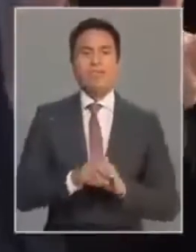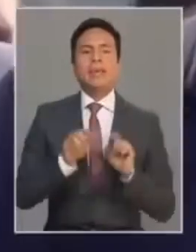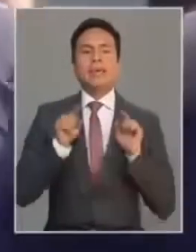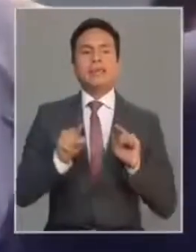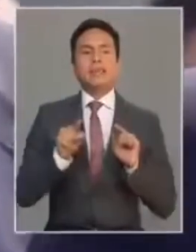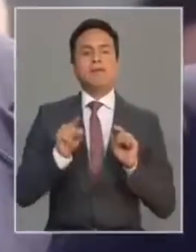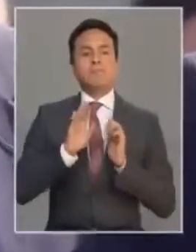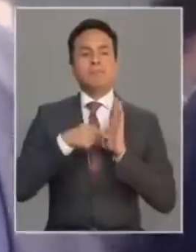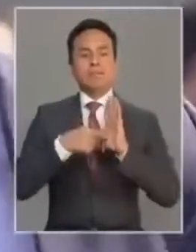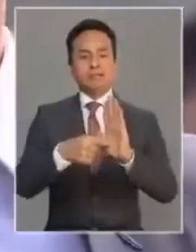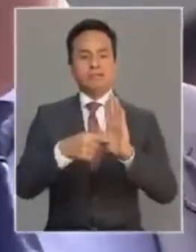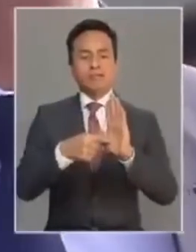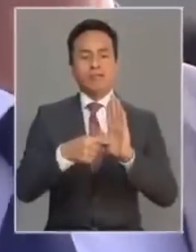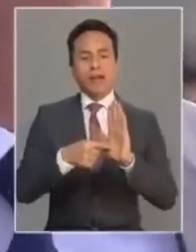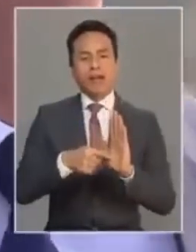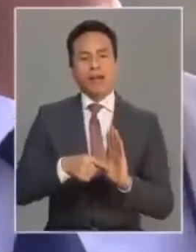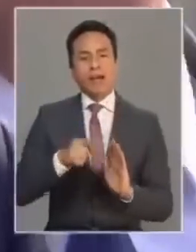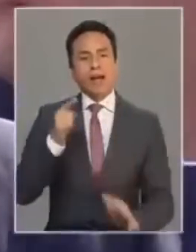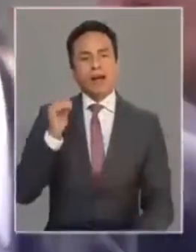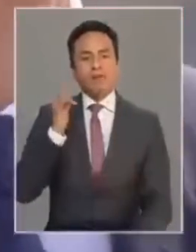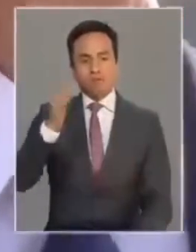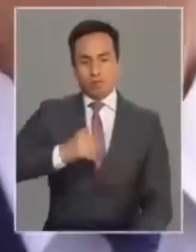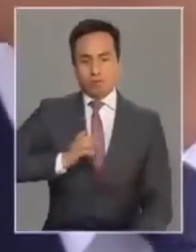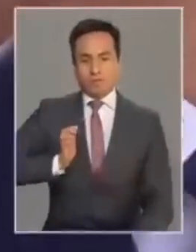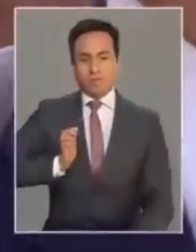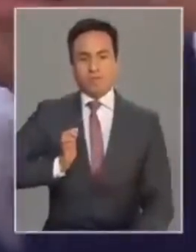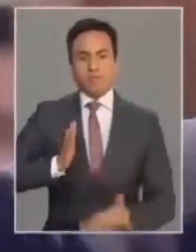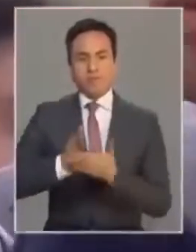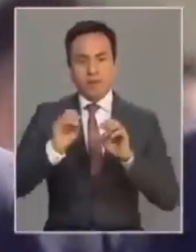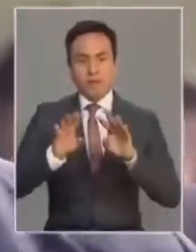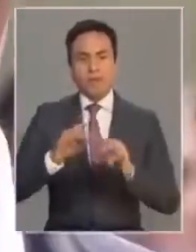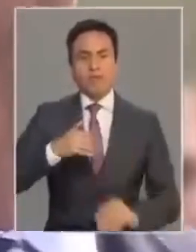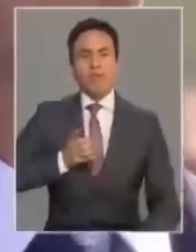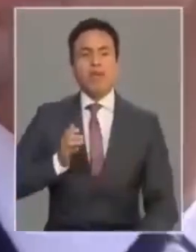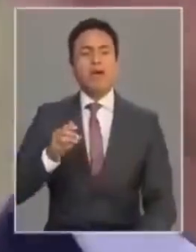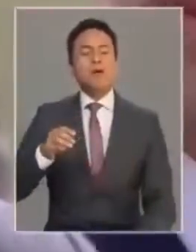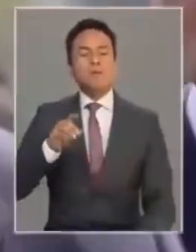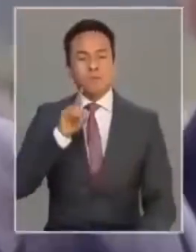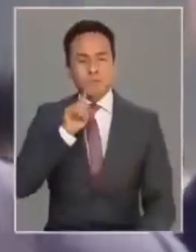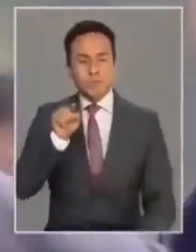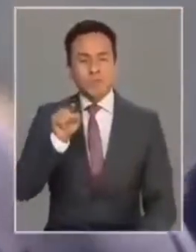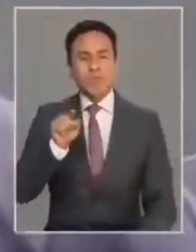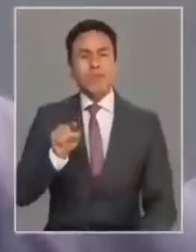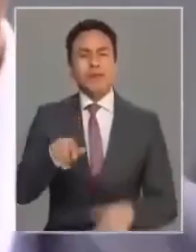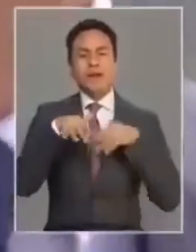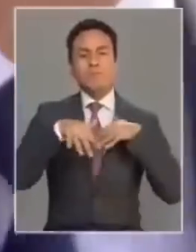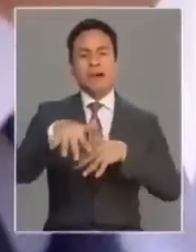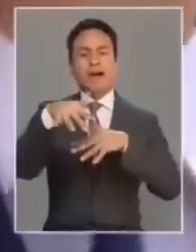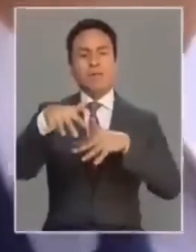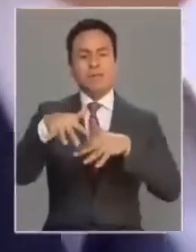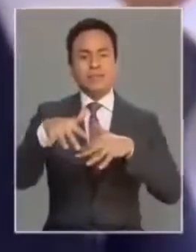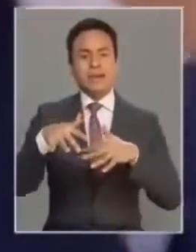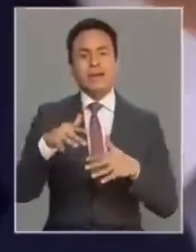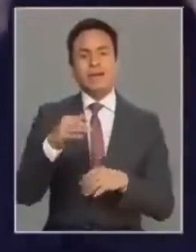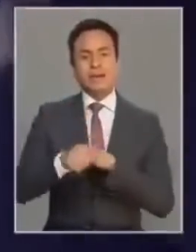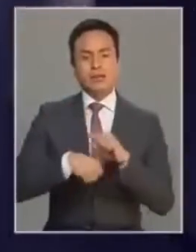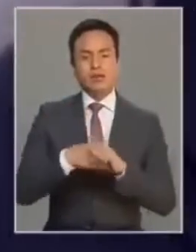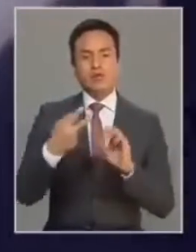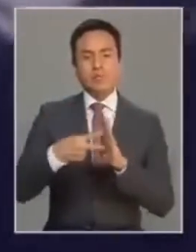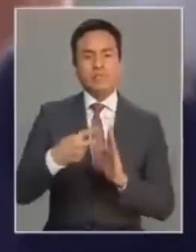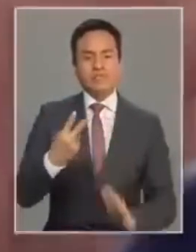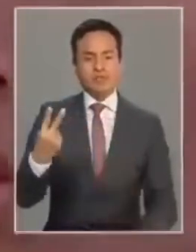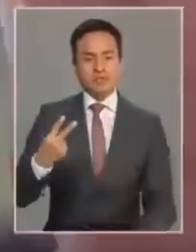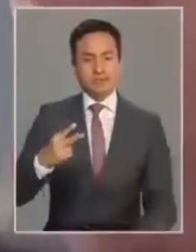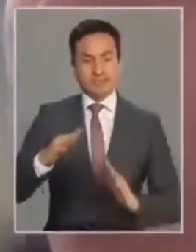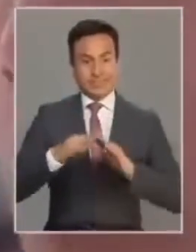Esta es la presentación de nuestros aspirantes a detectives de la Escuela de Investigaciones Policiales en la Gran Parada Militar 2022 en